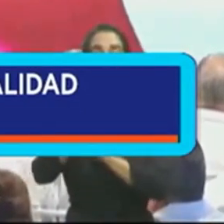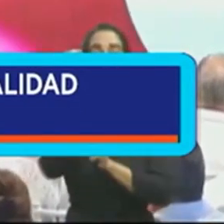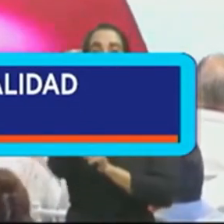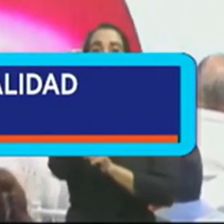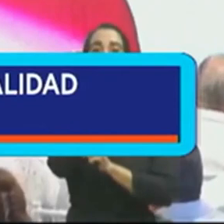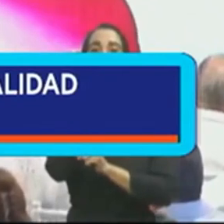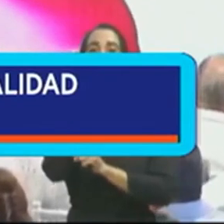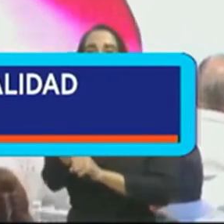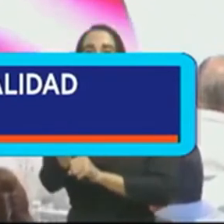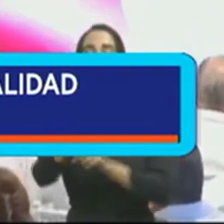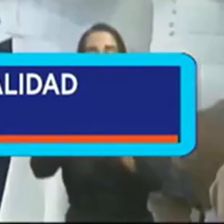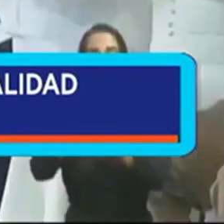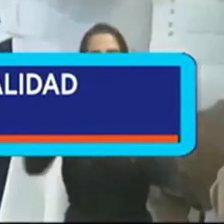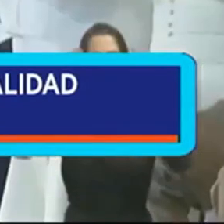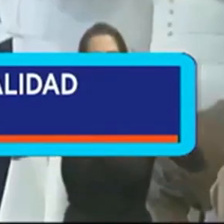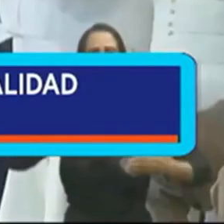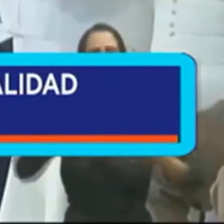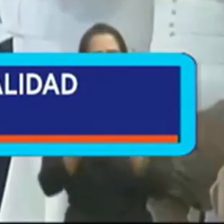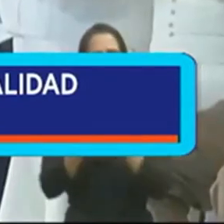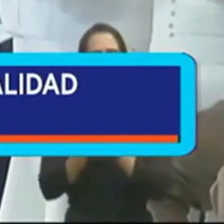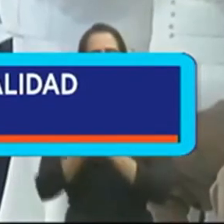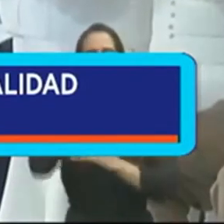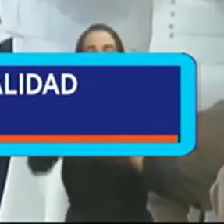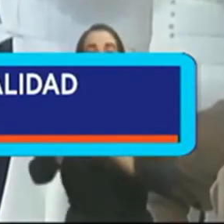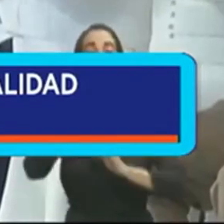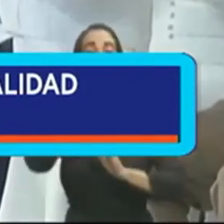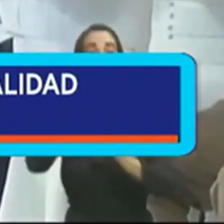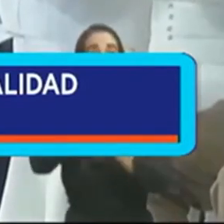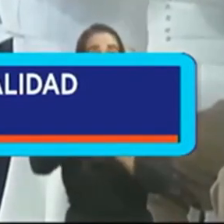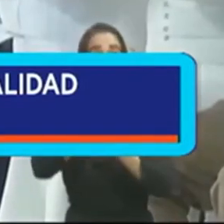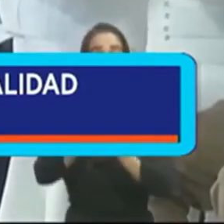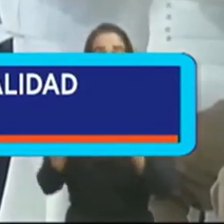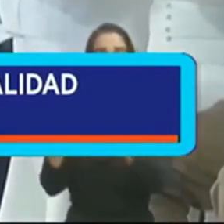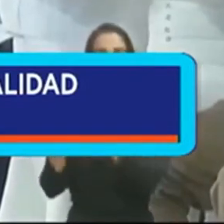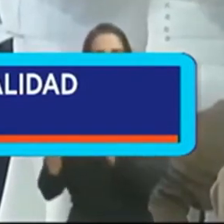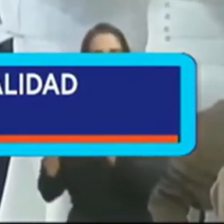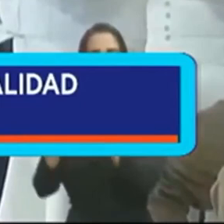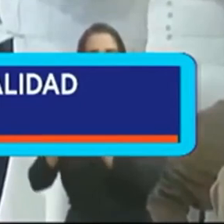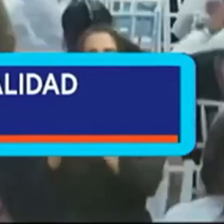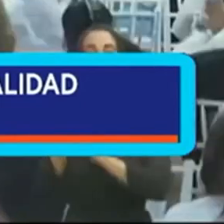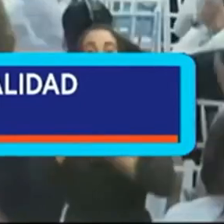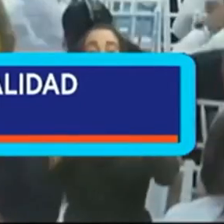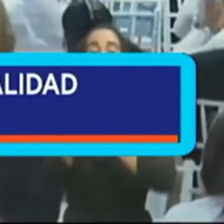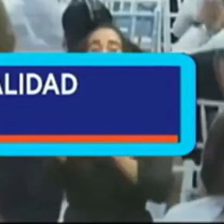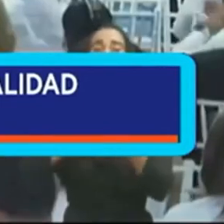sobre el trabajo decente para las trabajadoras y para los trabajadores domésticos del año 2011.